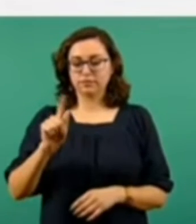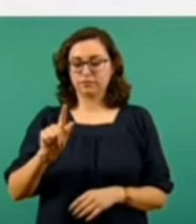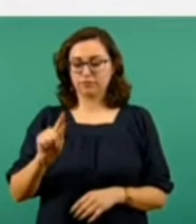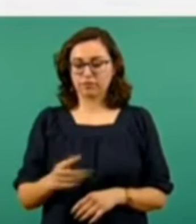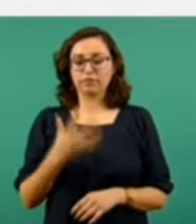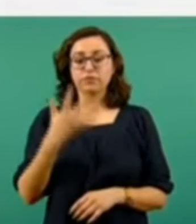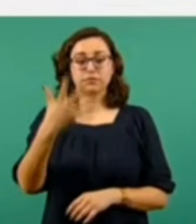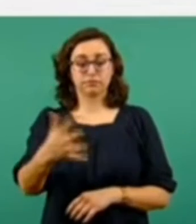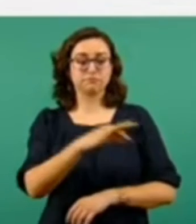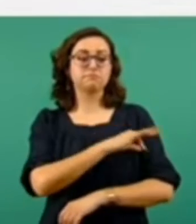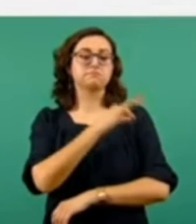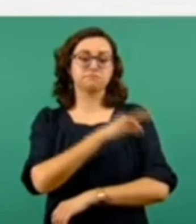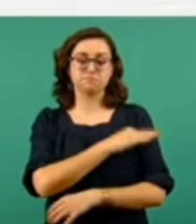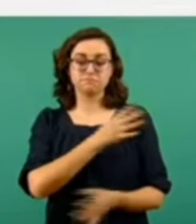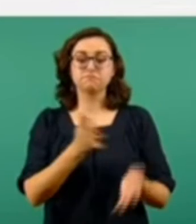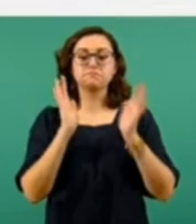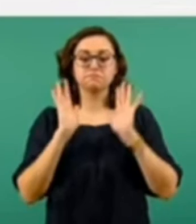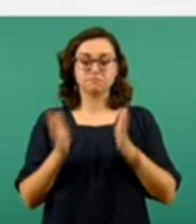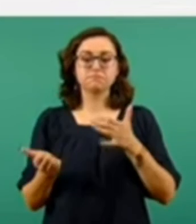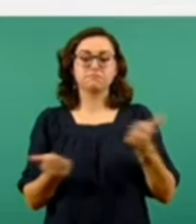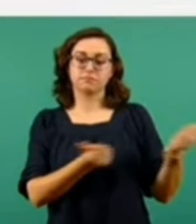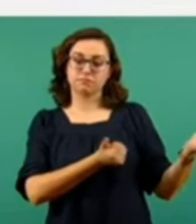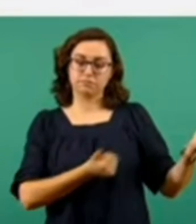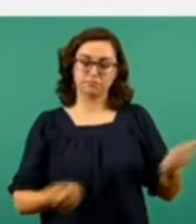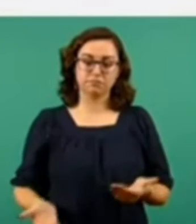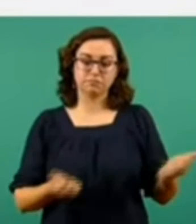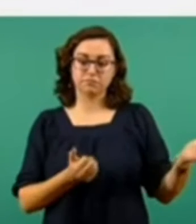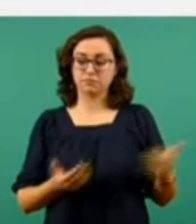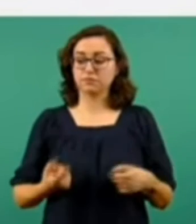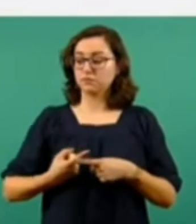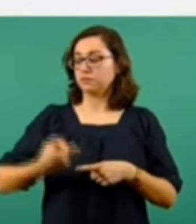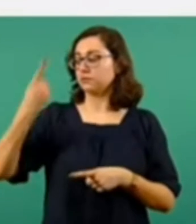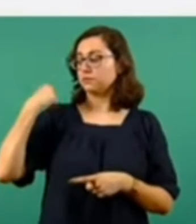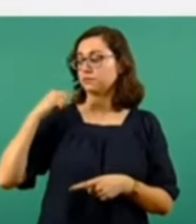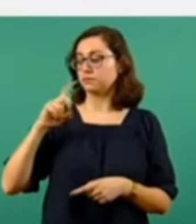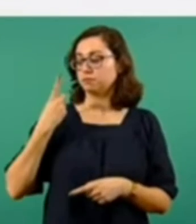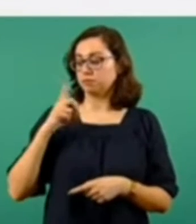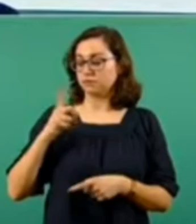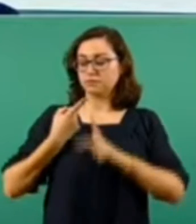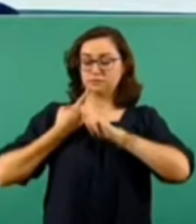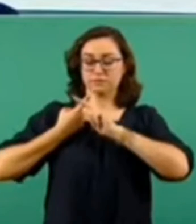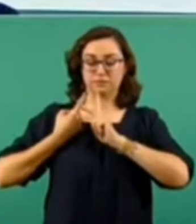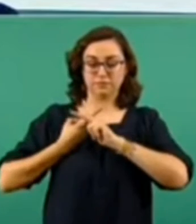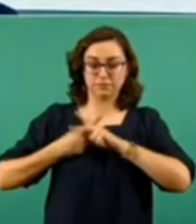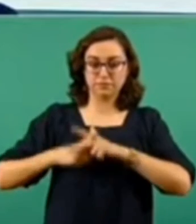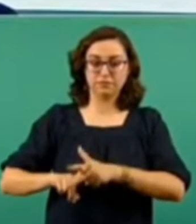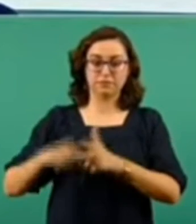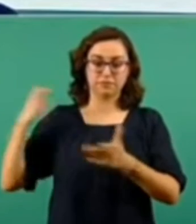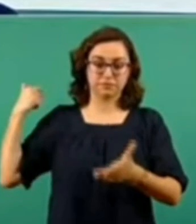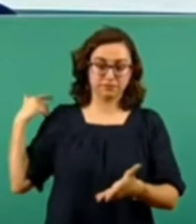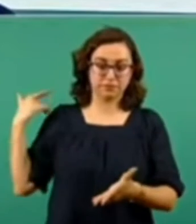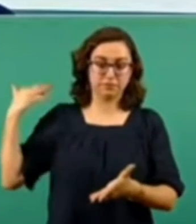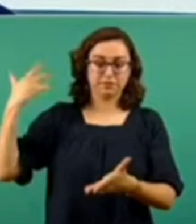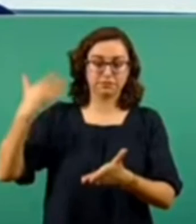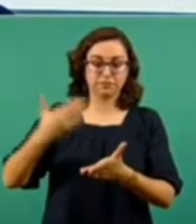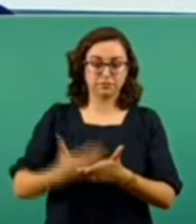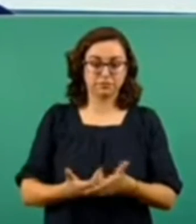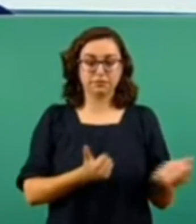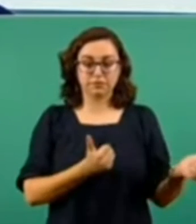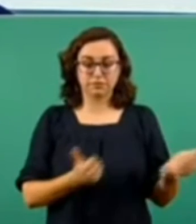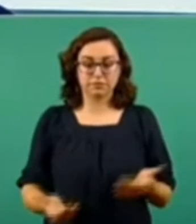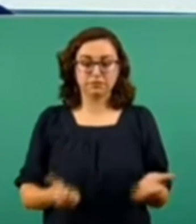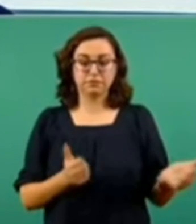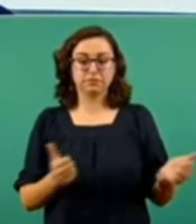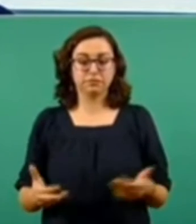37.765.275 son las dosis entonces recibidas desde el 23 de diciembre del año pasado que iniciaron el arribo de las vacunas, y pueden ustedes